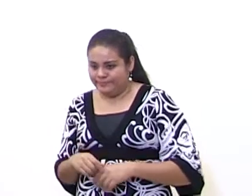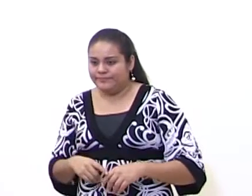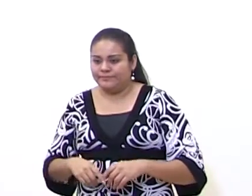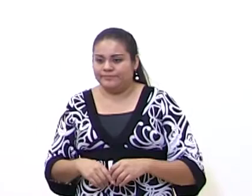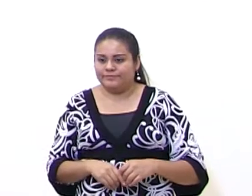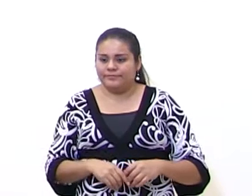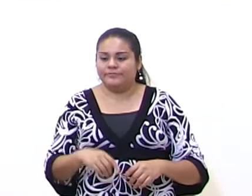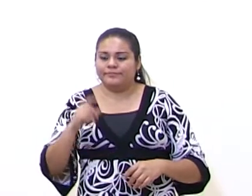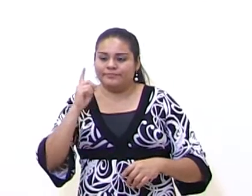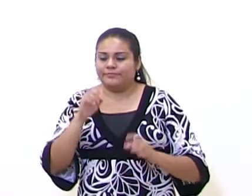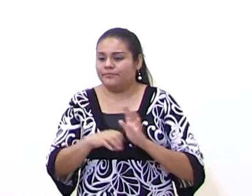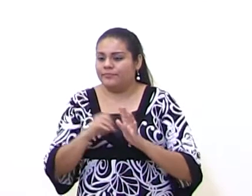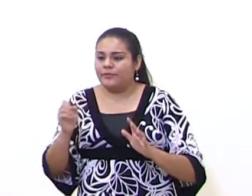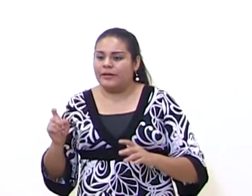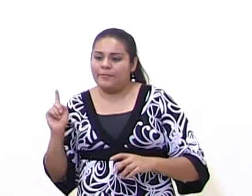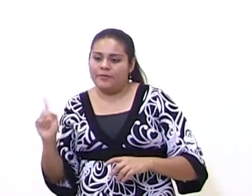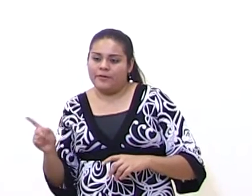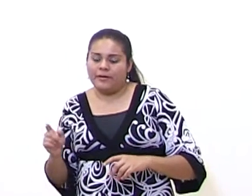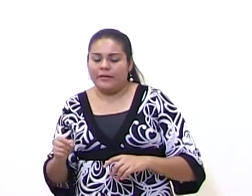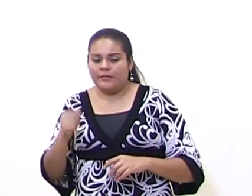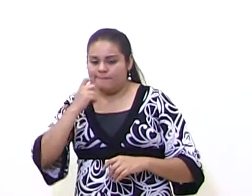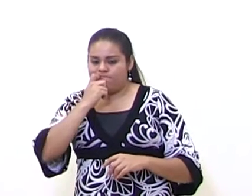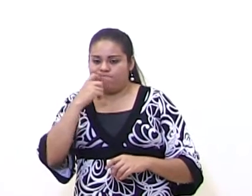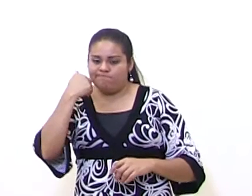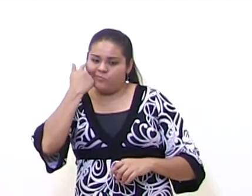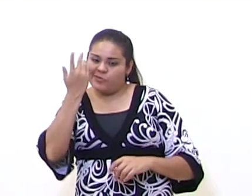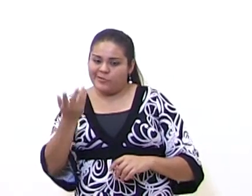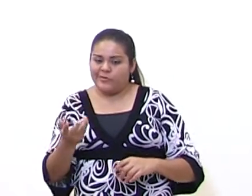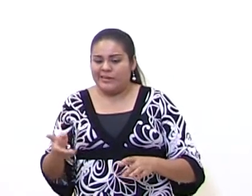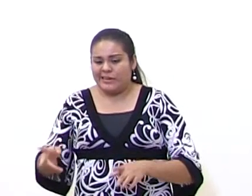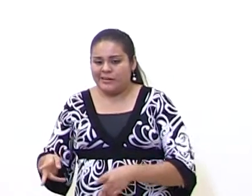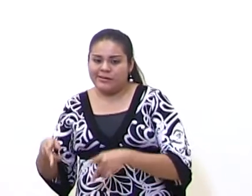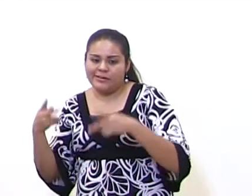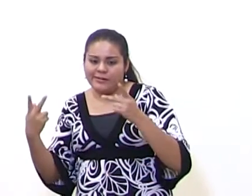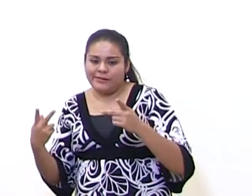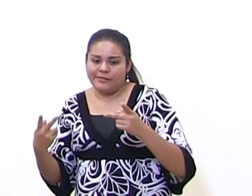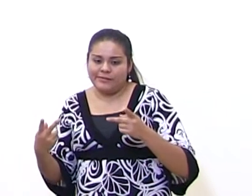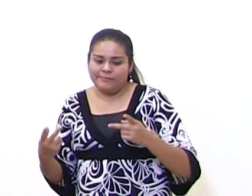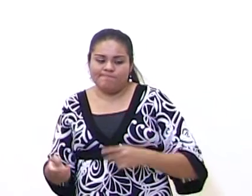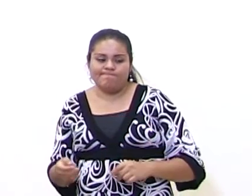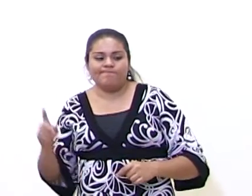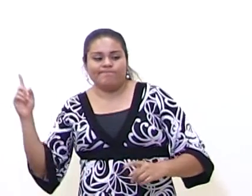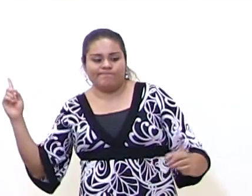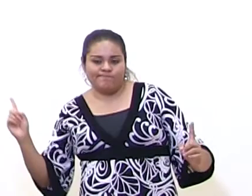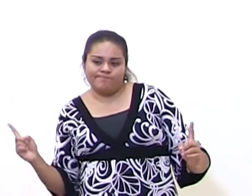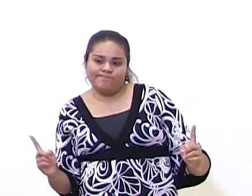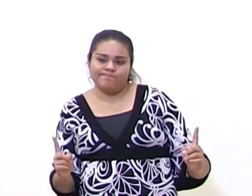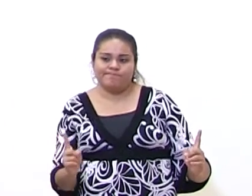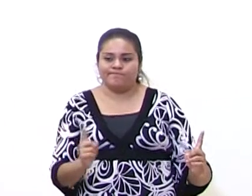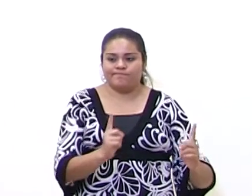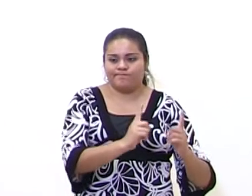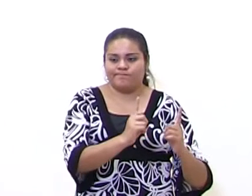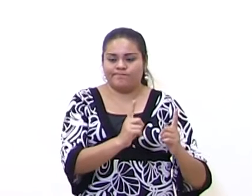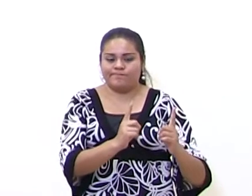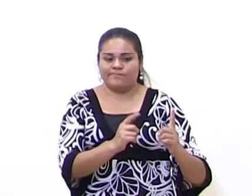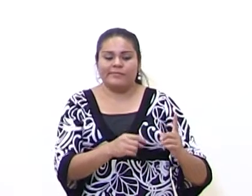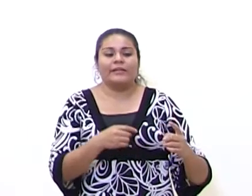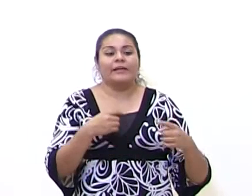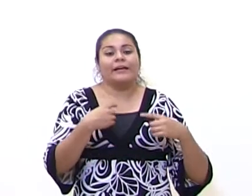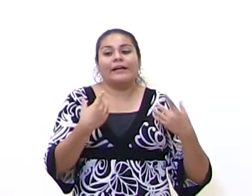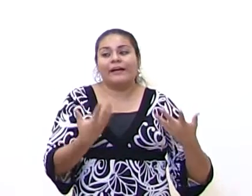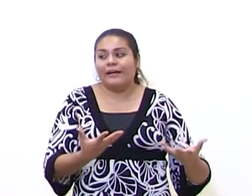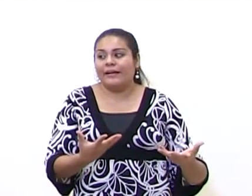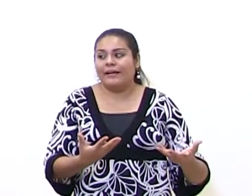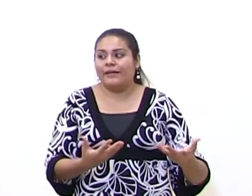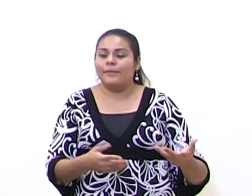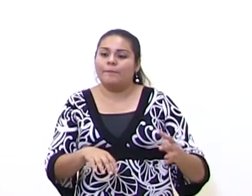que llegue a su destinatario, que en este caso es el receptor. Entonces van a emplear diferentes medios, que va a